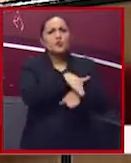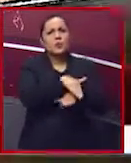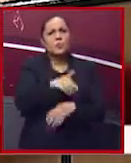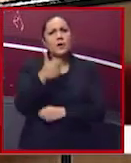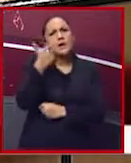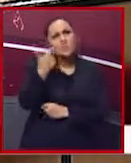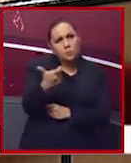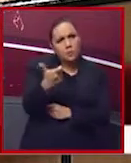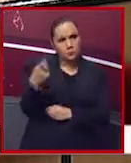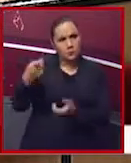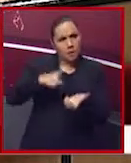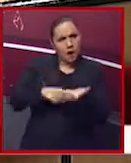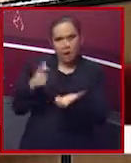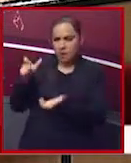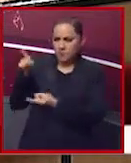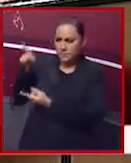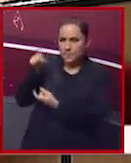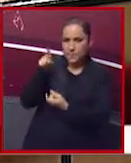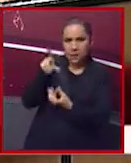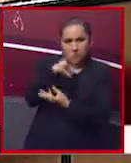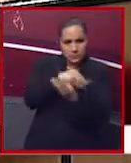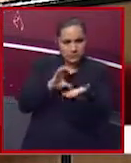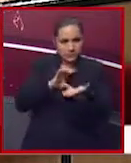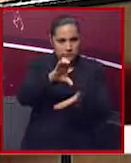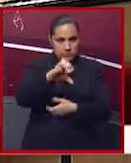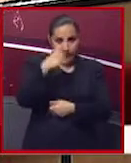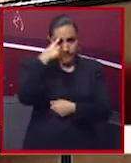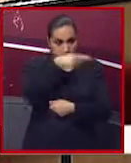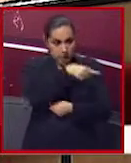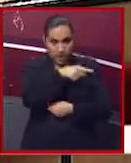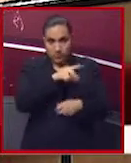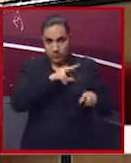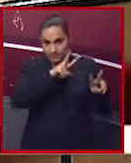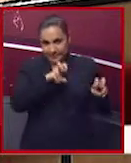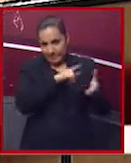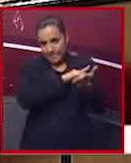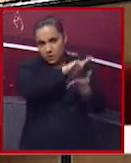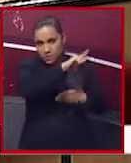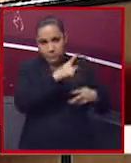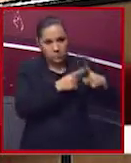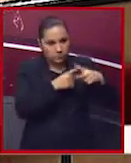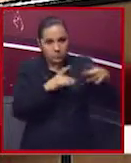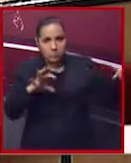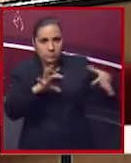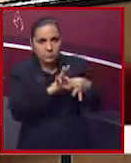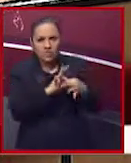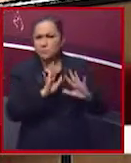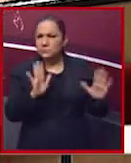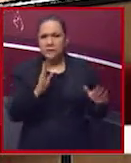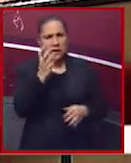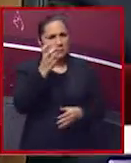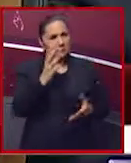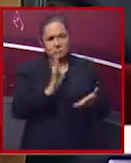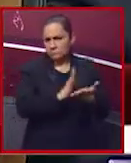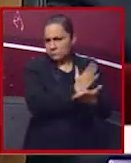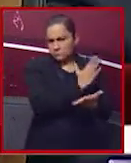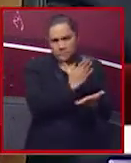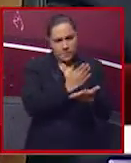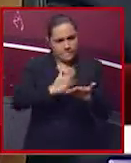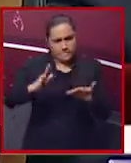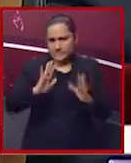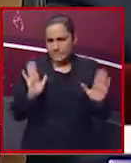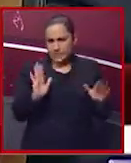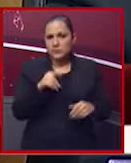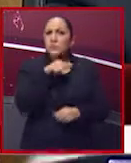a estar plasmado en el presupuesto de egresos de la Federación. Esto es simplemente una reestructura que se va a